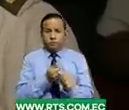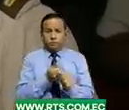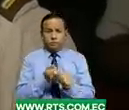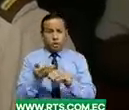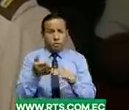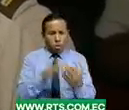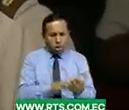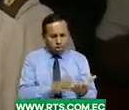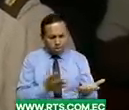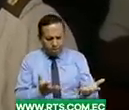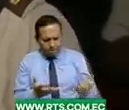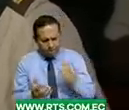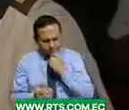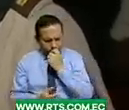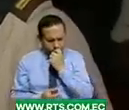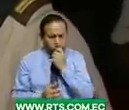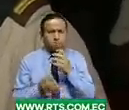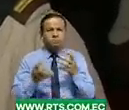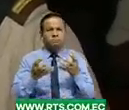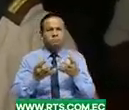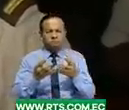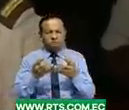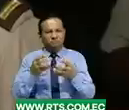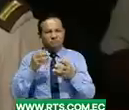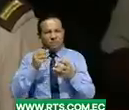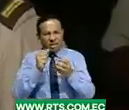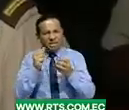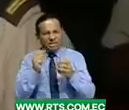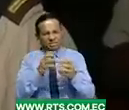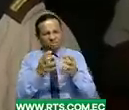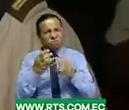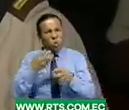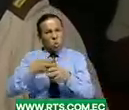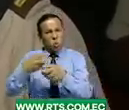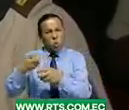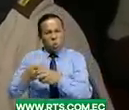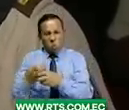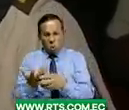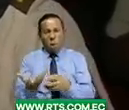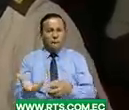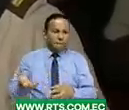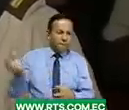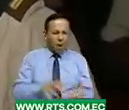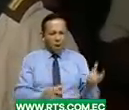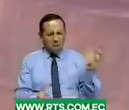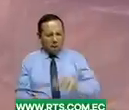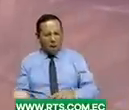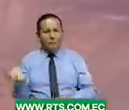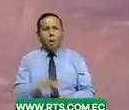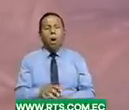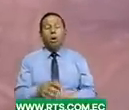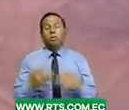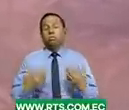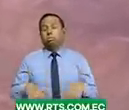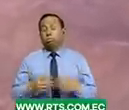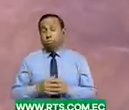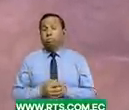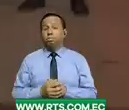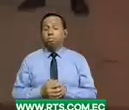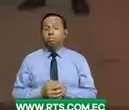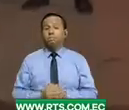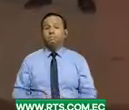algunas rocas que tienen máculas color rojo, lo que hace presumir que se utilizaron para darle muerte.